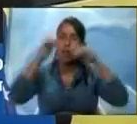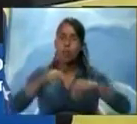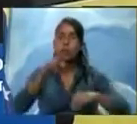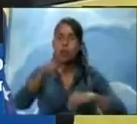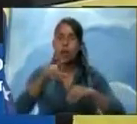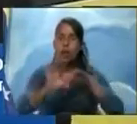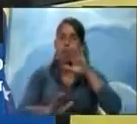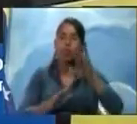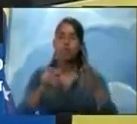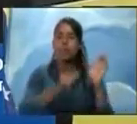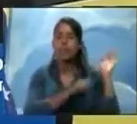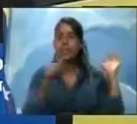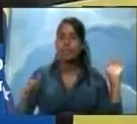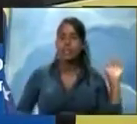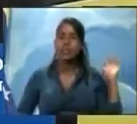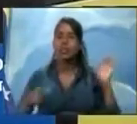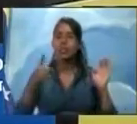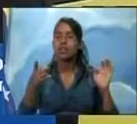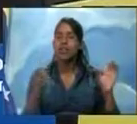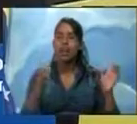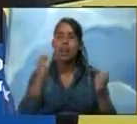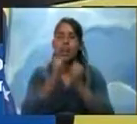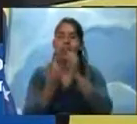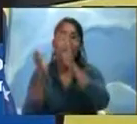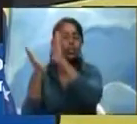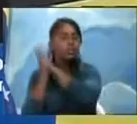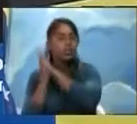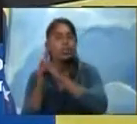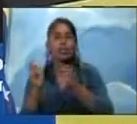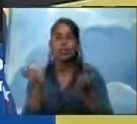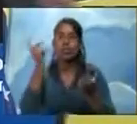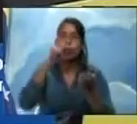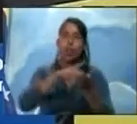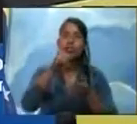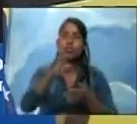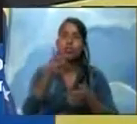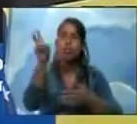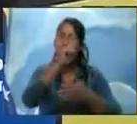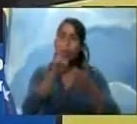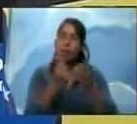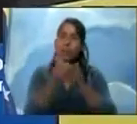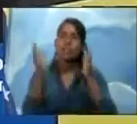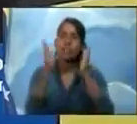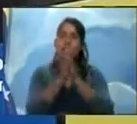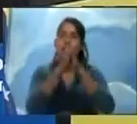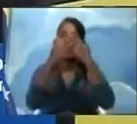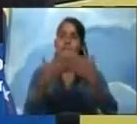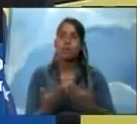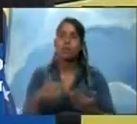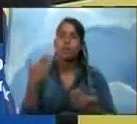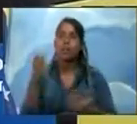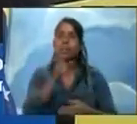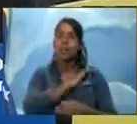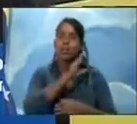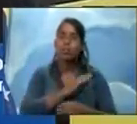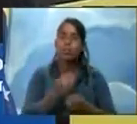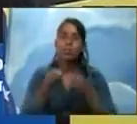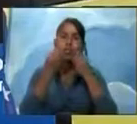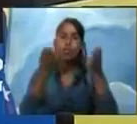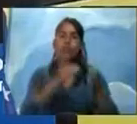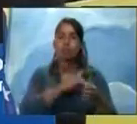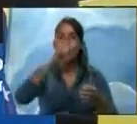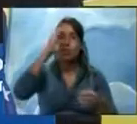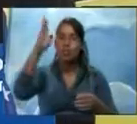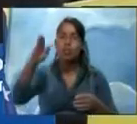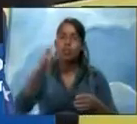a los pies del Señor. Que al acostarse y cuando se levante, usted lea las Sagradas Escrituras. Que tome el consejo de Dios,